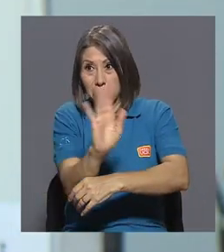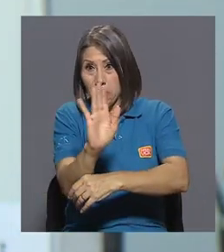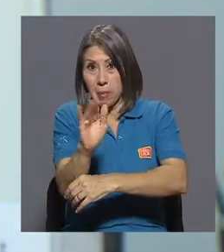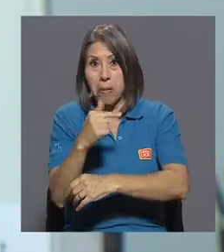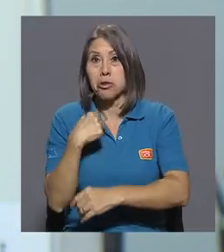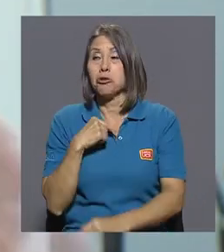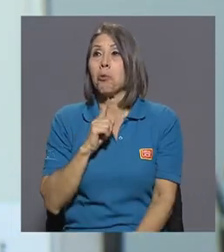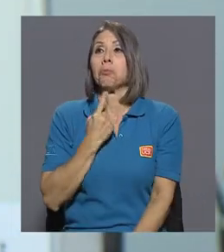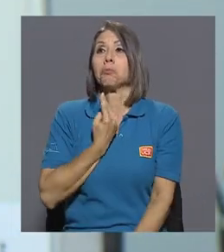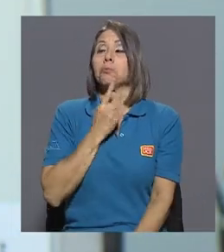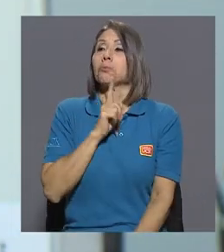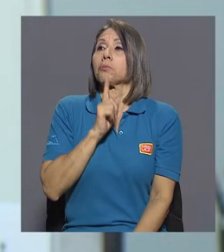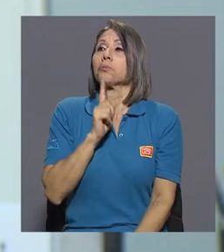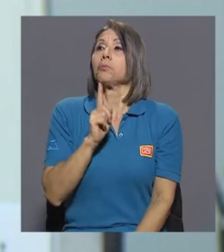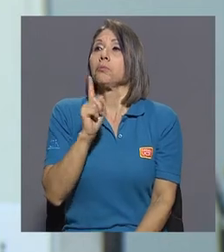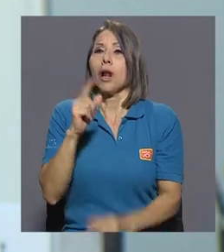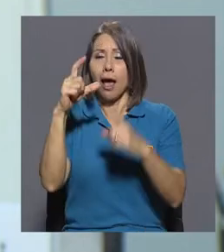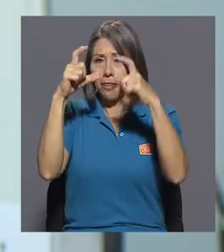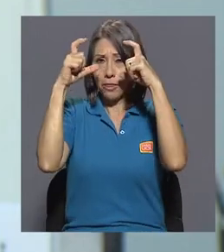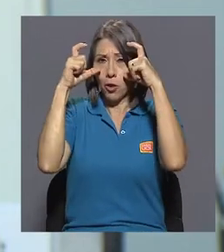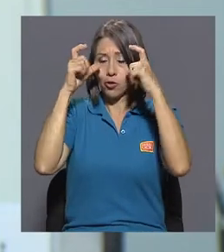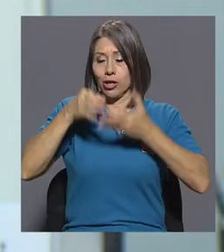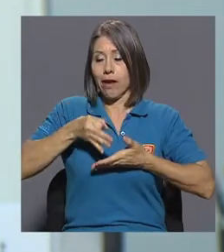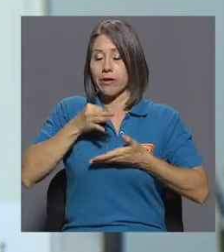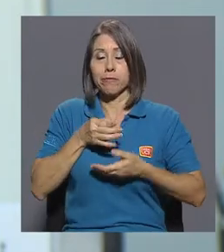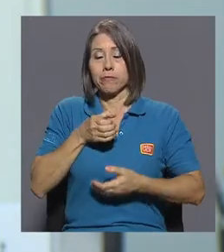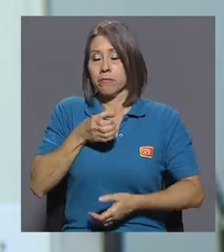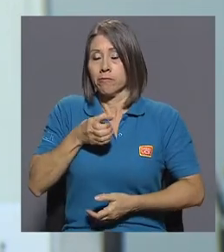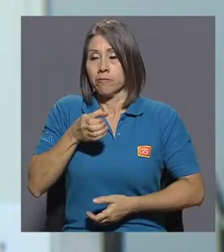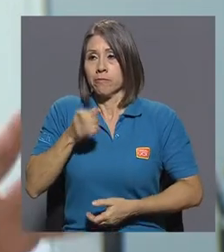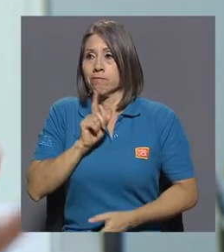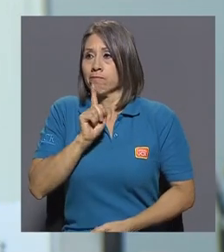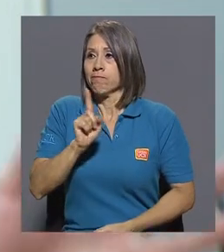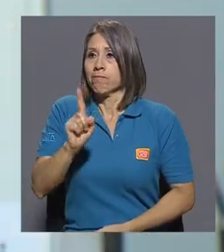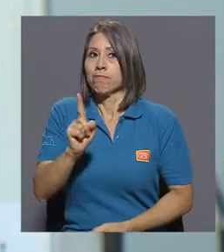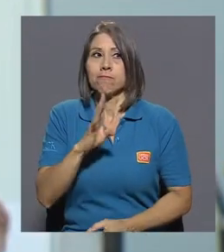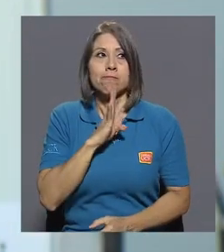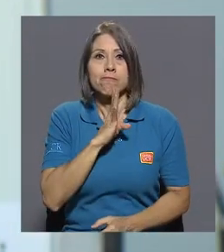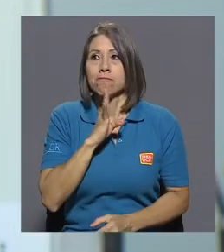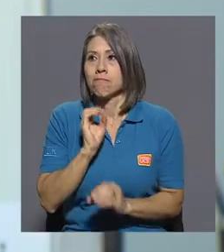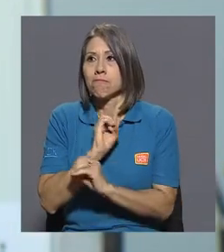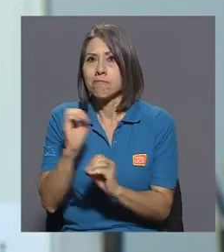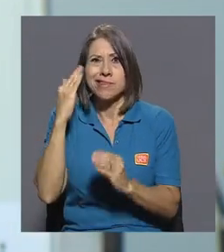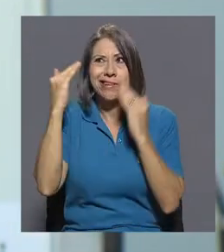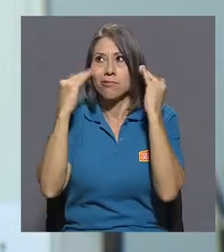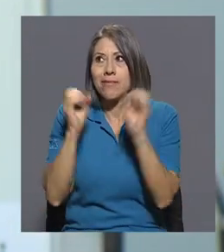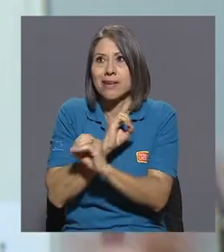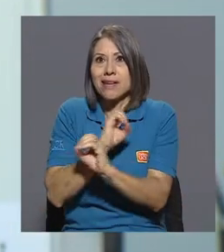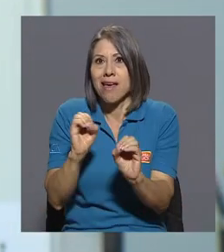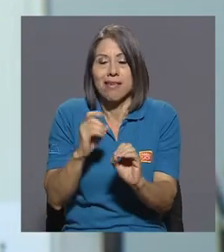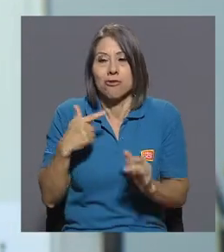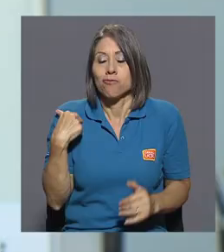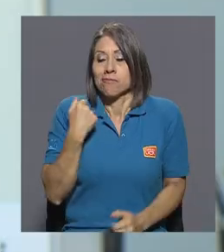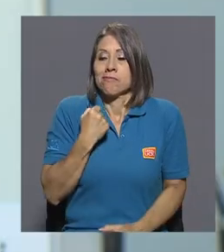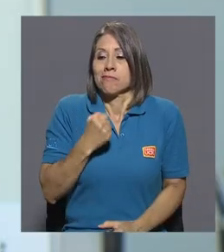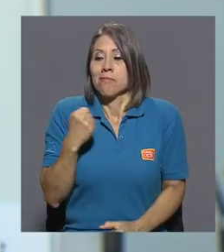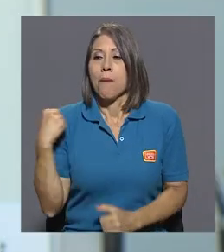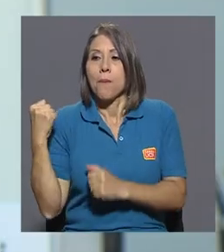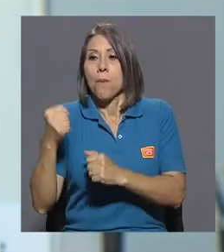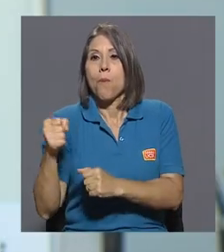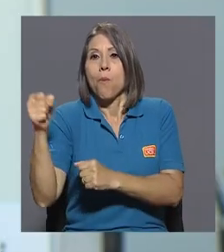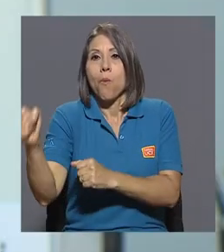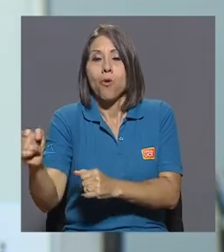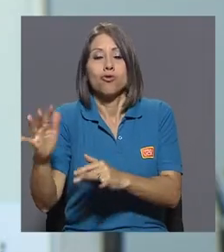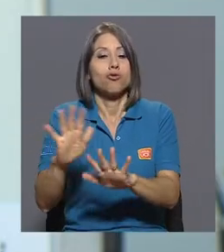yo entraba, llegaba al camerino, yo no saludaba a nadie, ponía mi bolso, me retocaba. Y ya cuando yo estaba listo, entonces, hola, ¿cómo están todos?